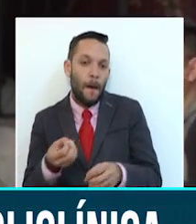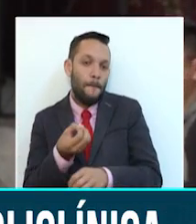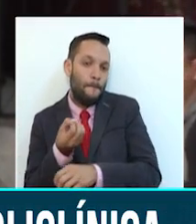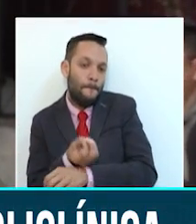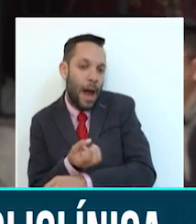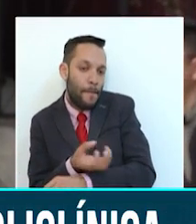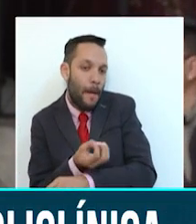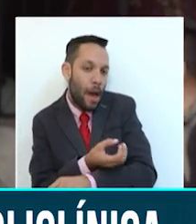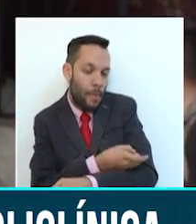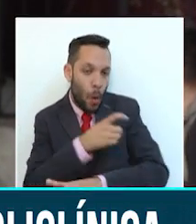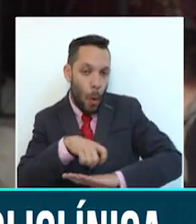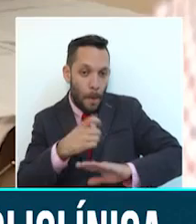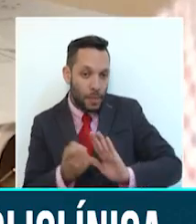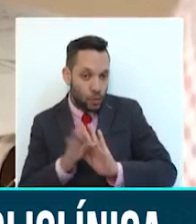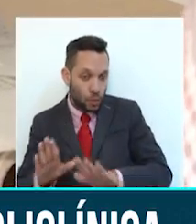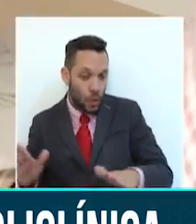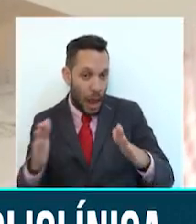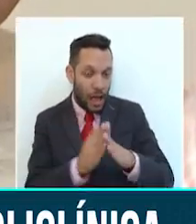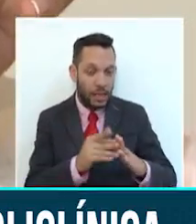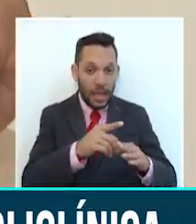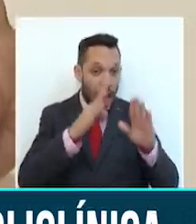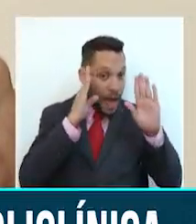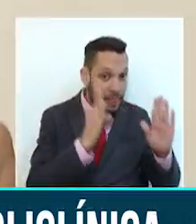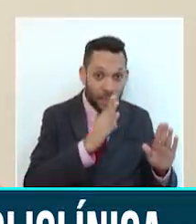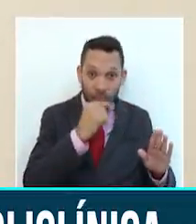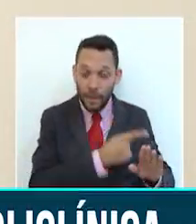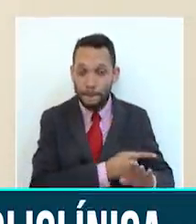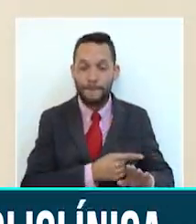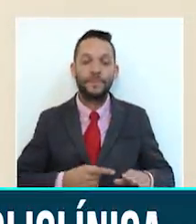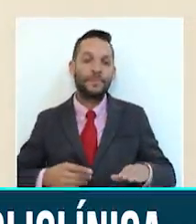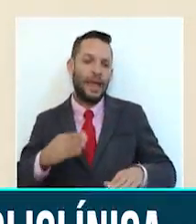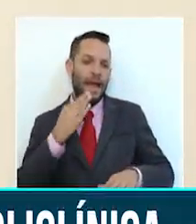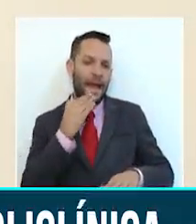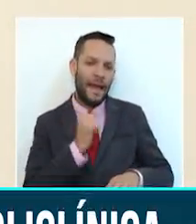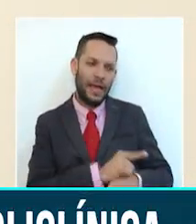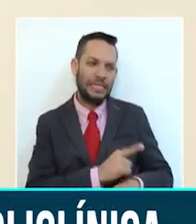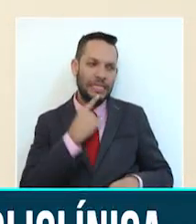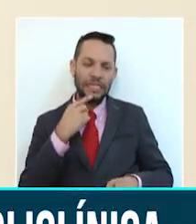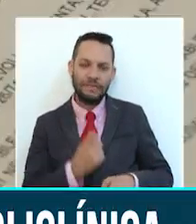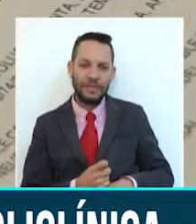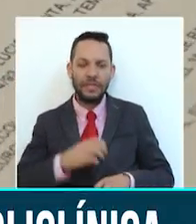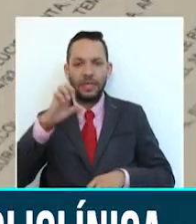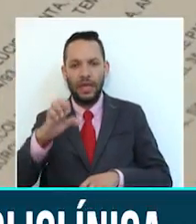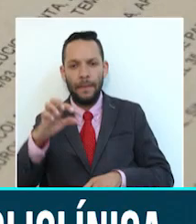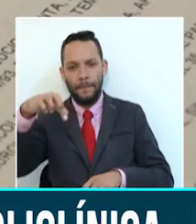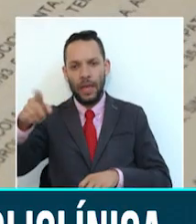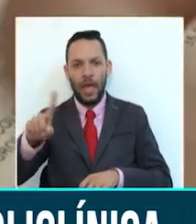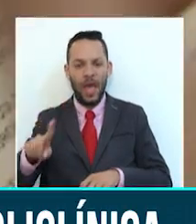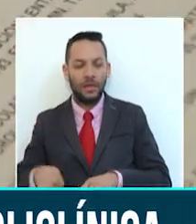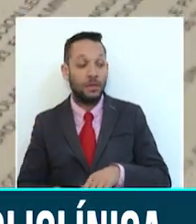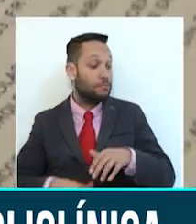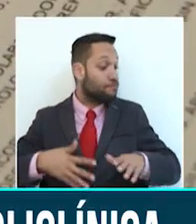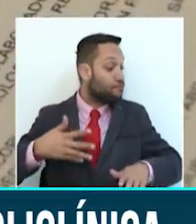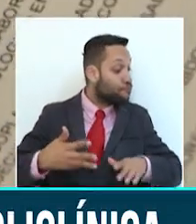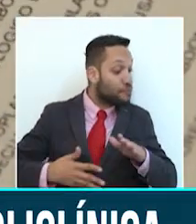para poder tenerla en la casa. María Camila es el vivo ejemplo de la desidia del sistema de salud colombiano, en donde ponen en riesgo